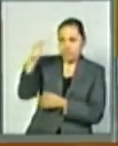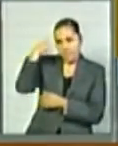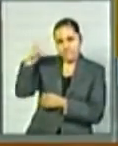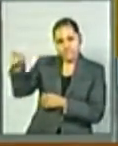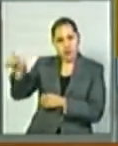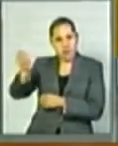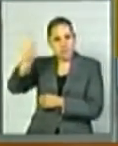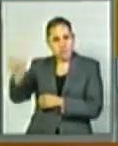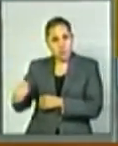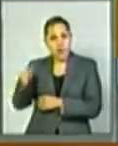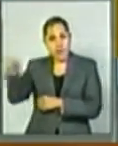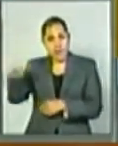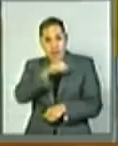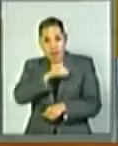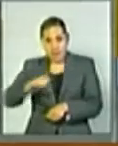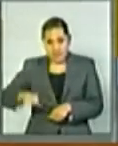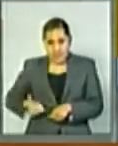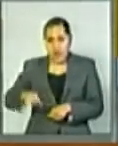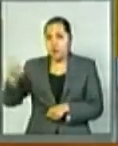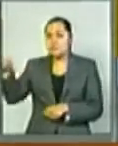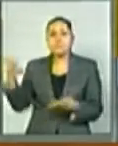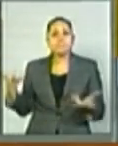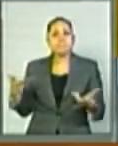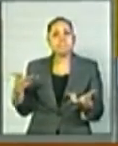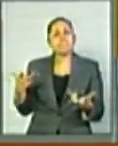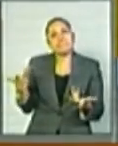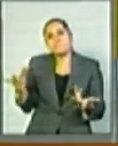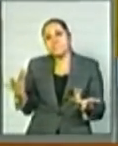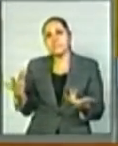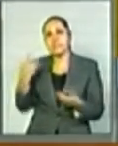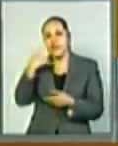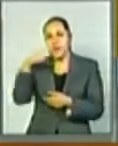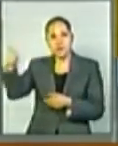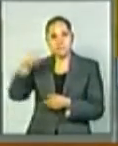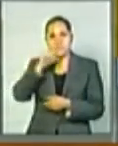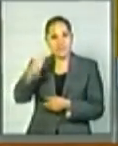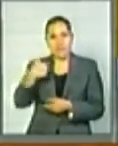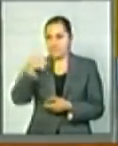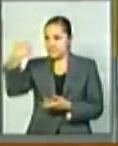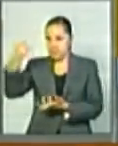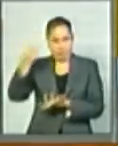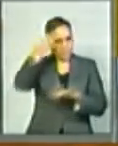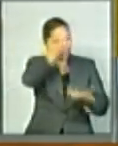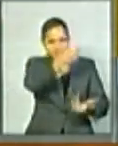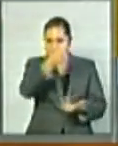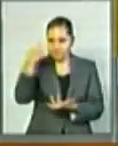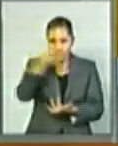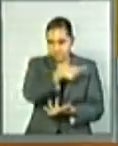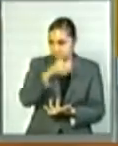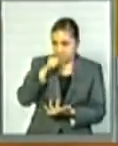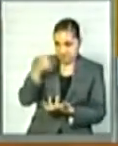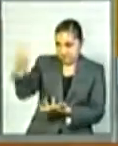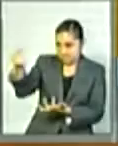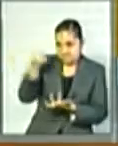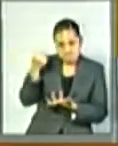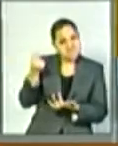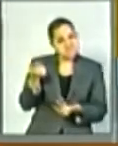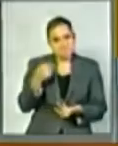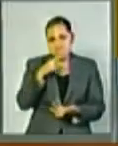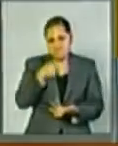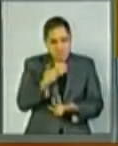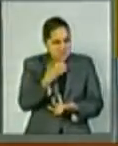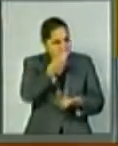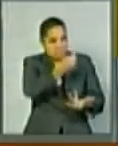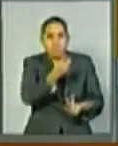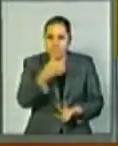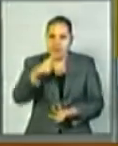este alcalde no entregó recursos, pero sí entregó su vida. Por su parte, el presidente municipal